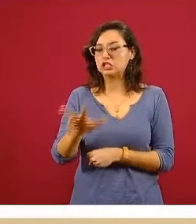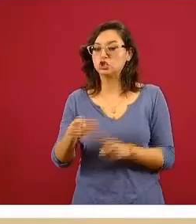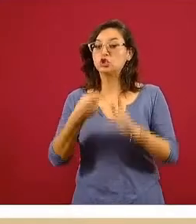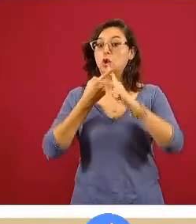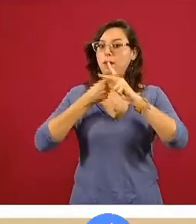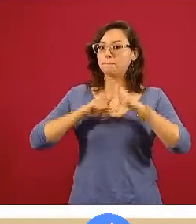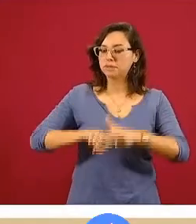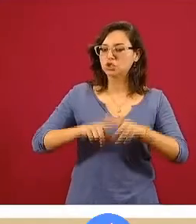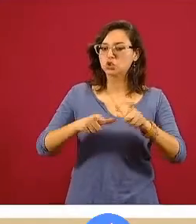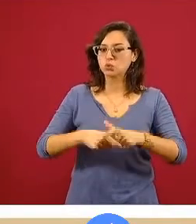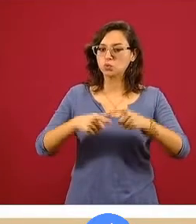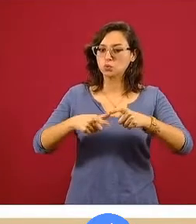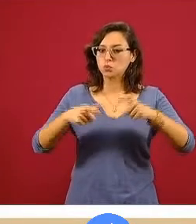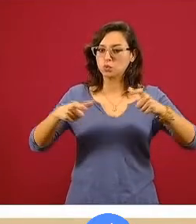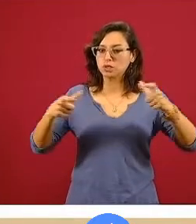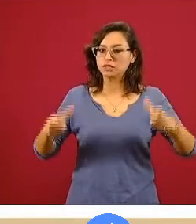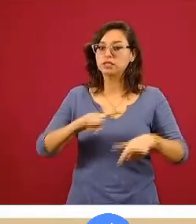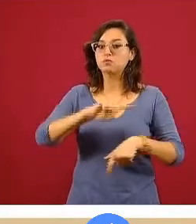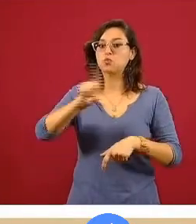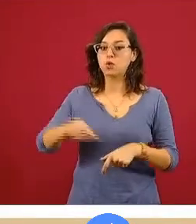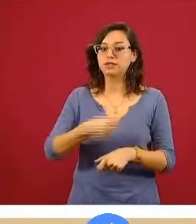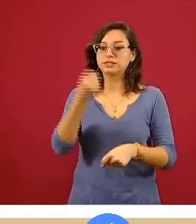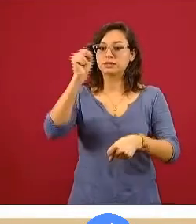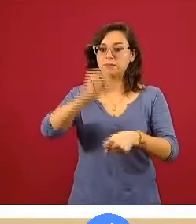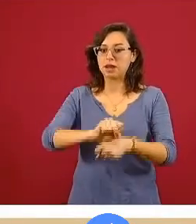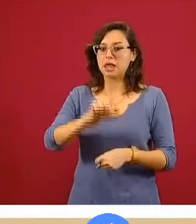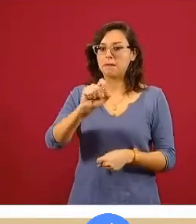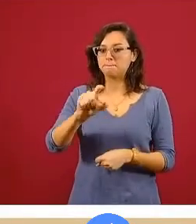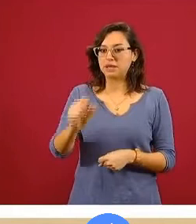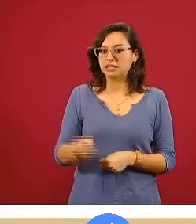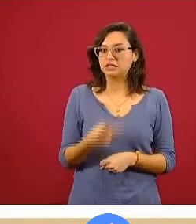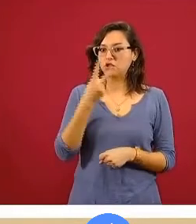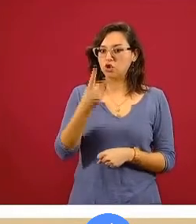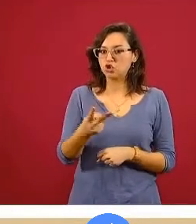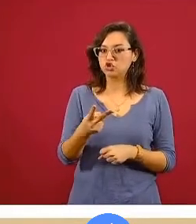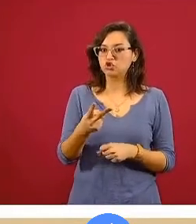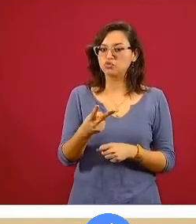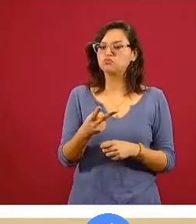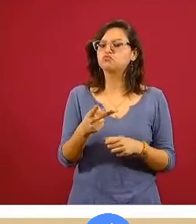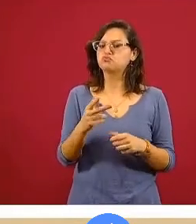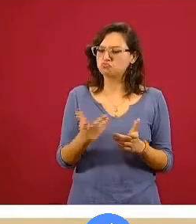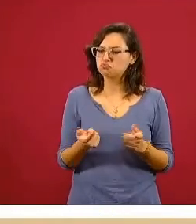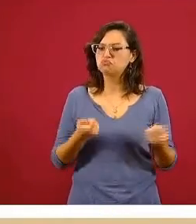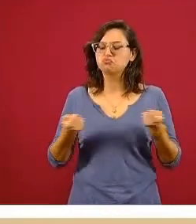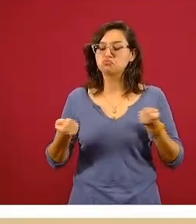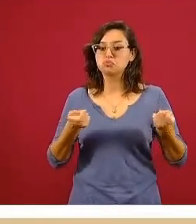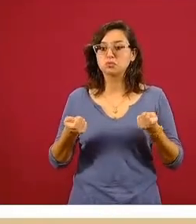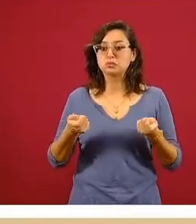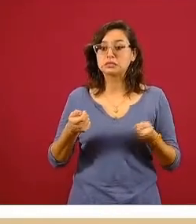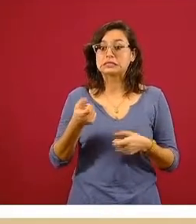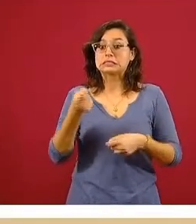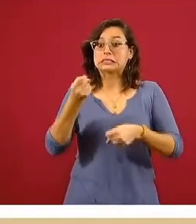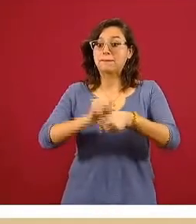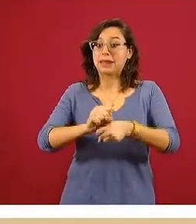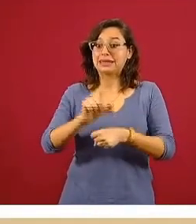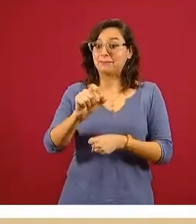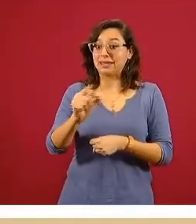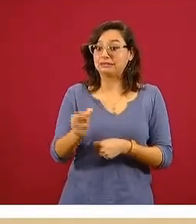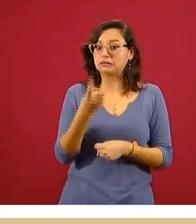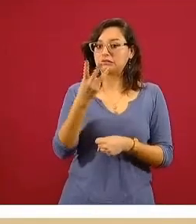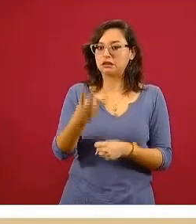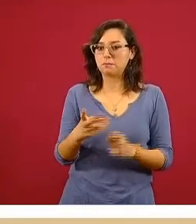17-18, se mantiene todavía baja hasta la semana 22, pero en la semana 23 inicia ya con una